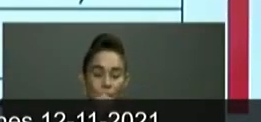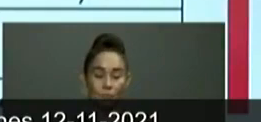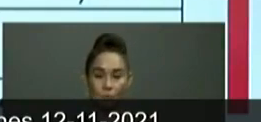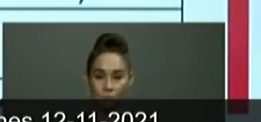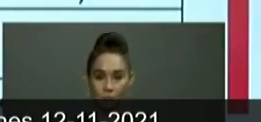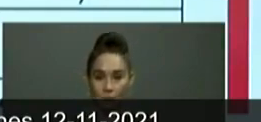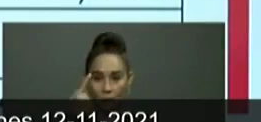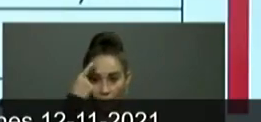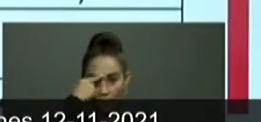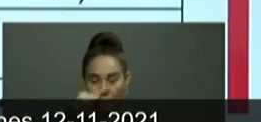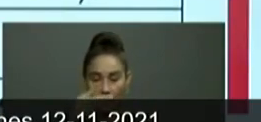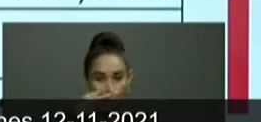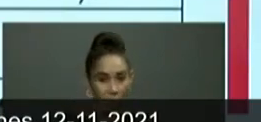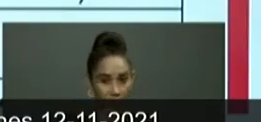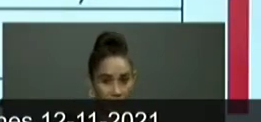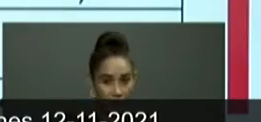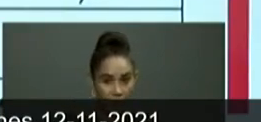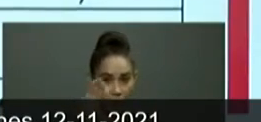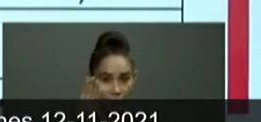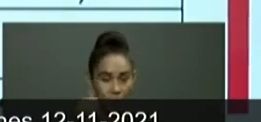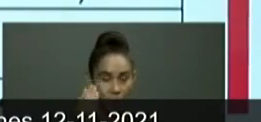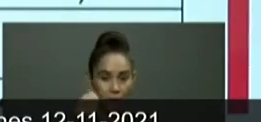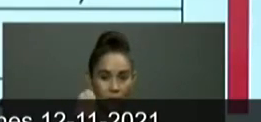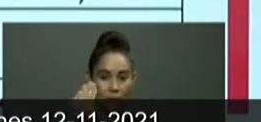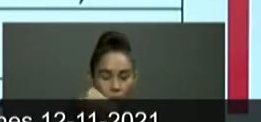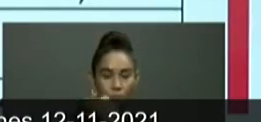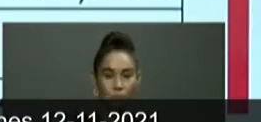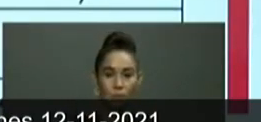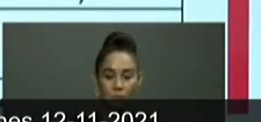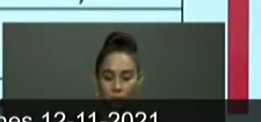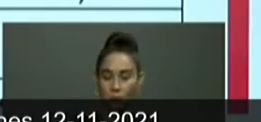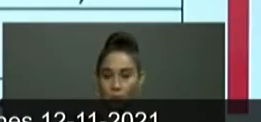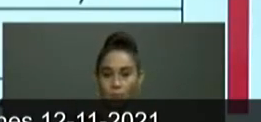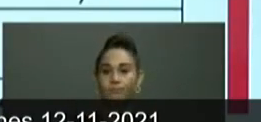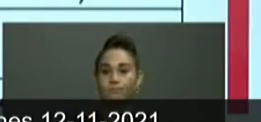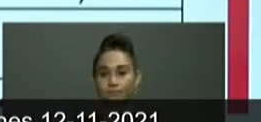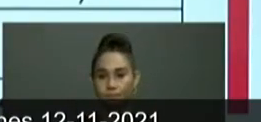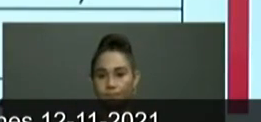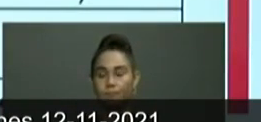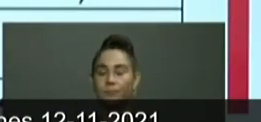sin embargo haitianas eran 14 mil. Como ustedes lo pueden ver ahí en esta gráfica,